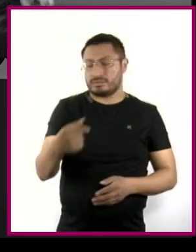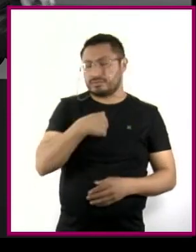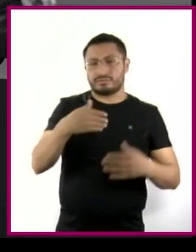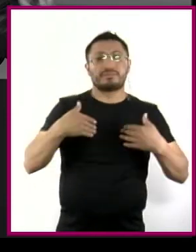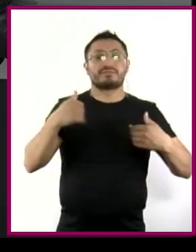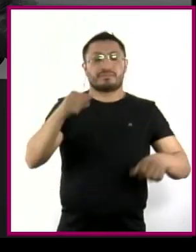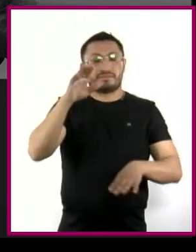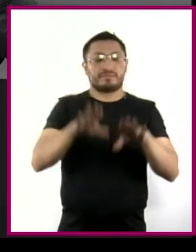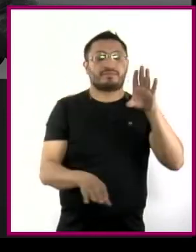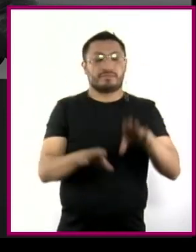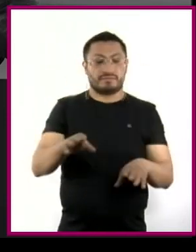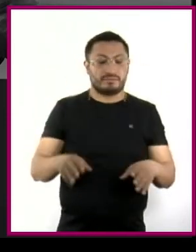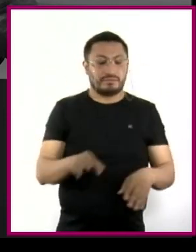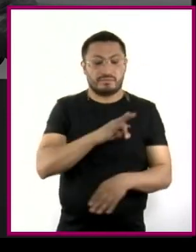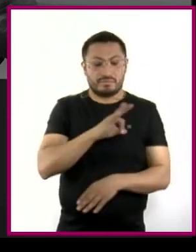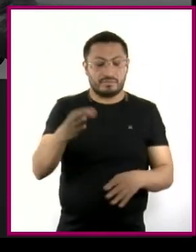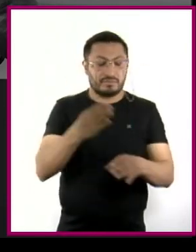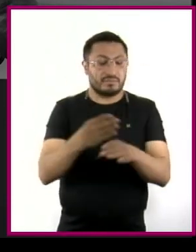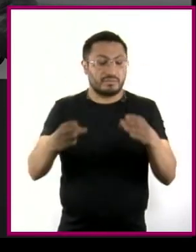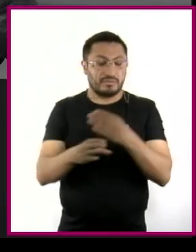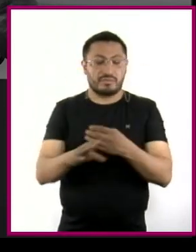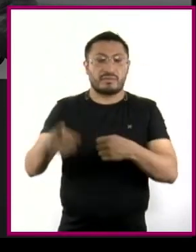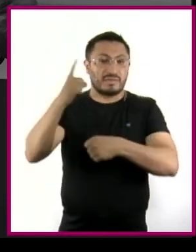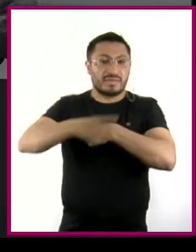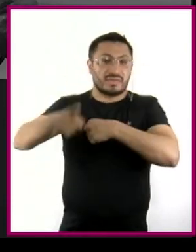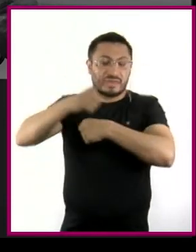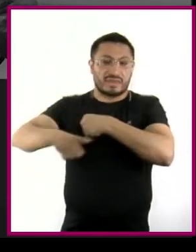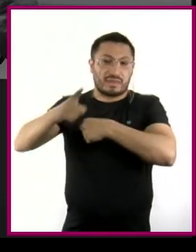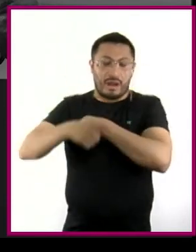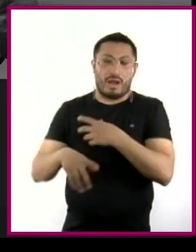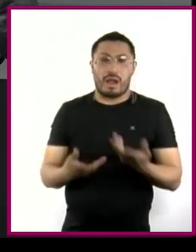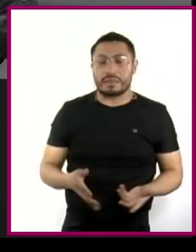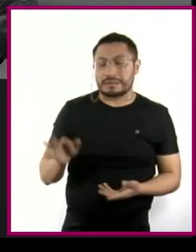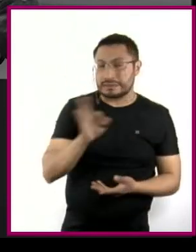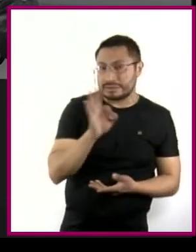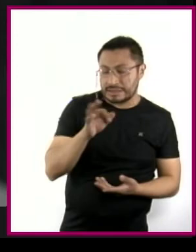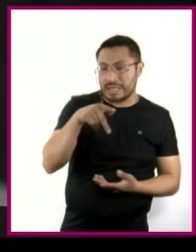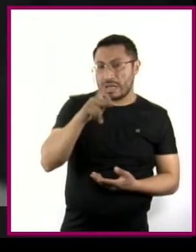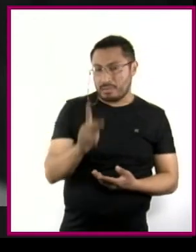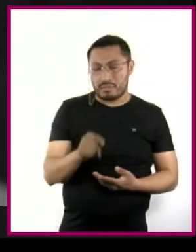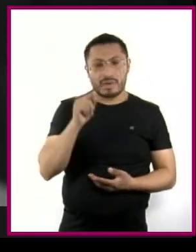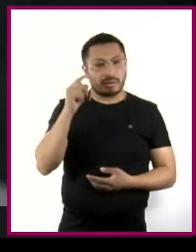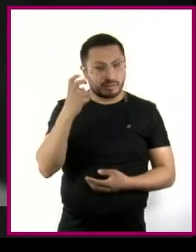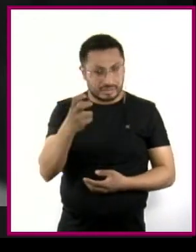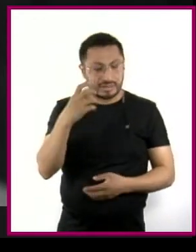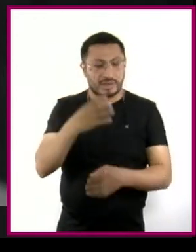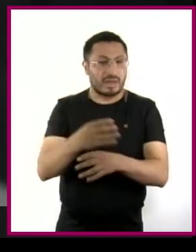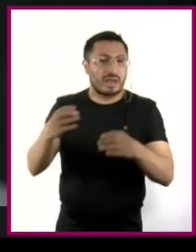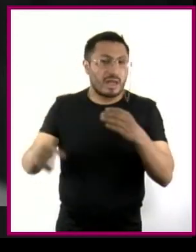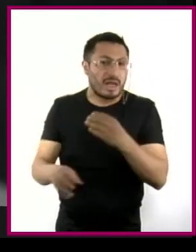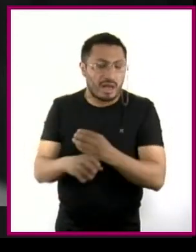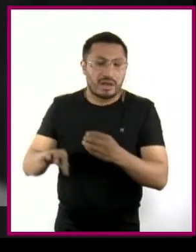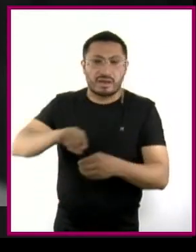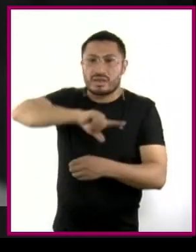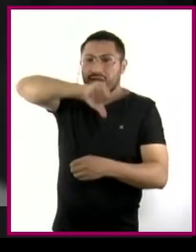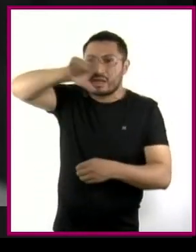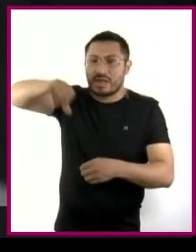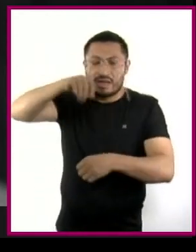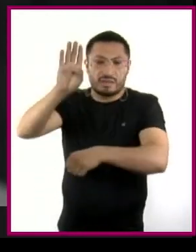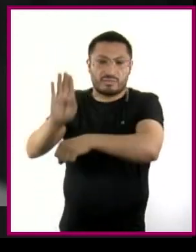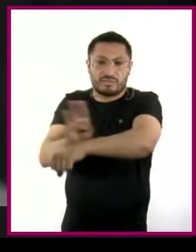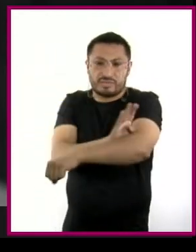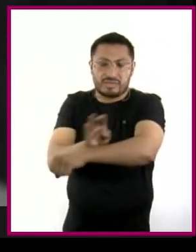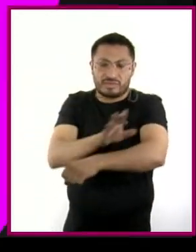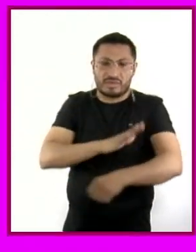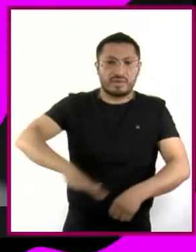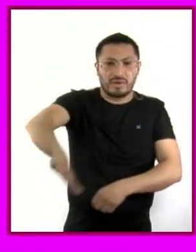que a veces uno puede hacer cosas que dañen a otros en un primer momento, pero que si esas cosas al final le traen un bien a los demás,